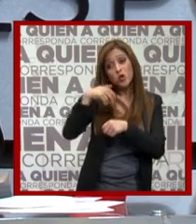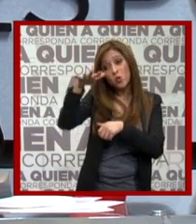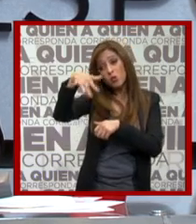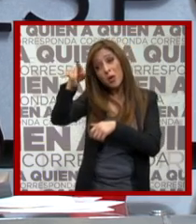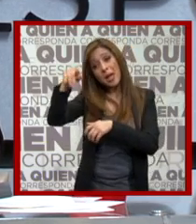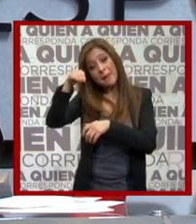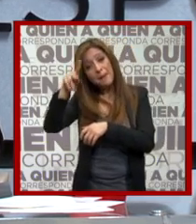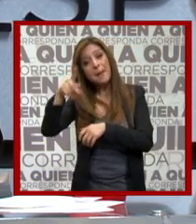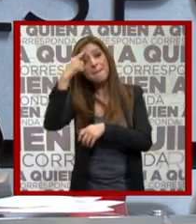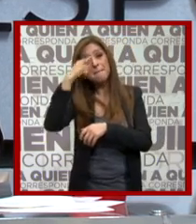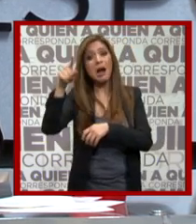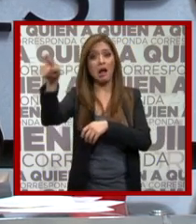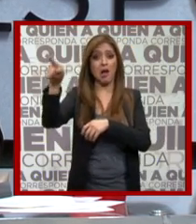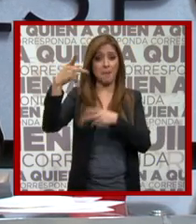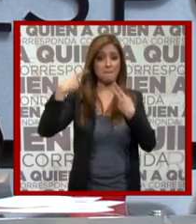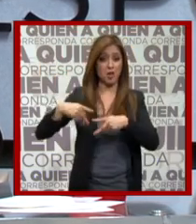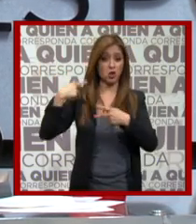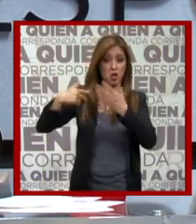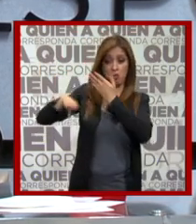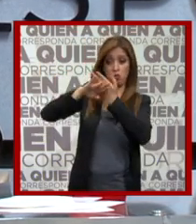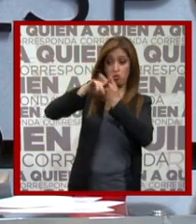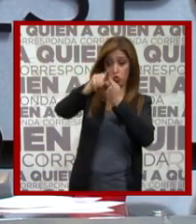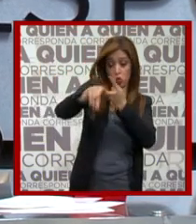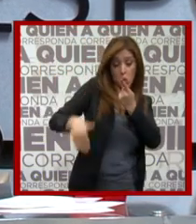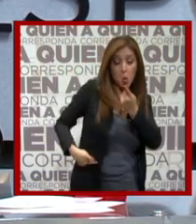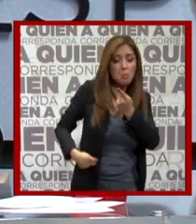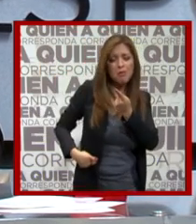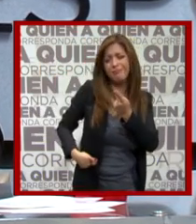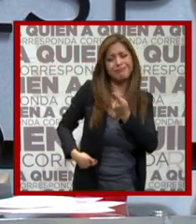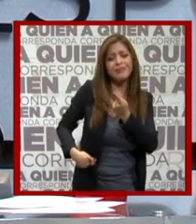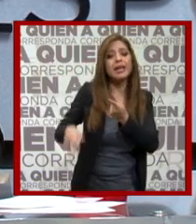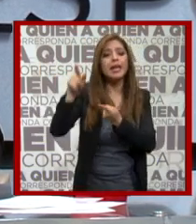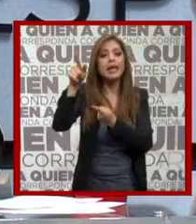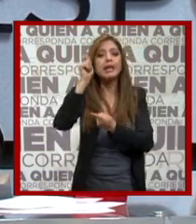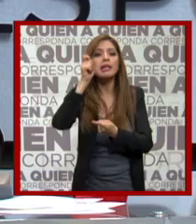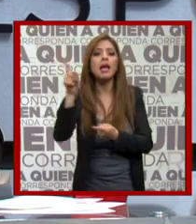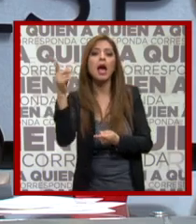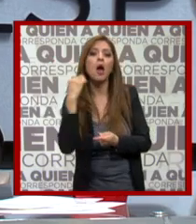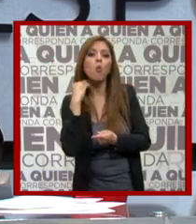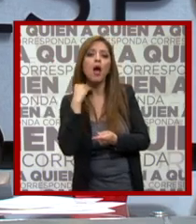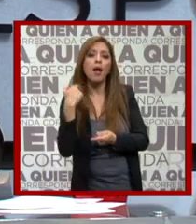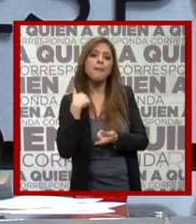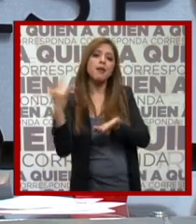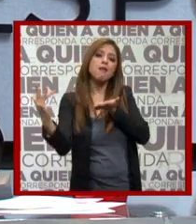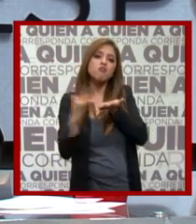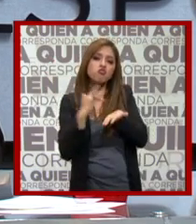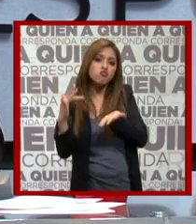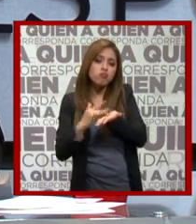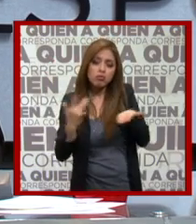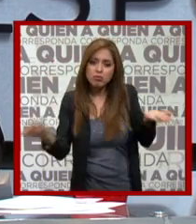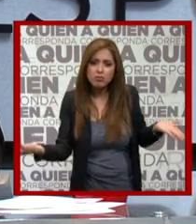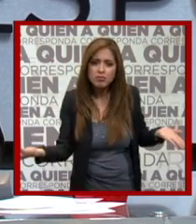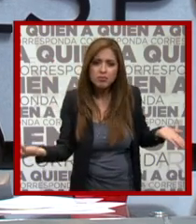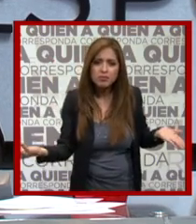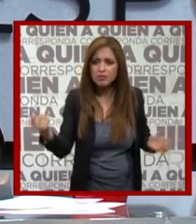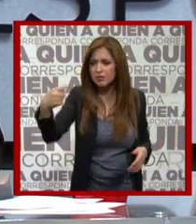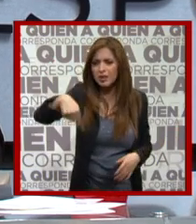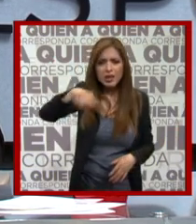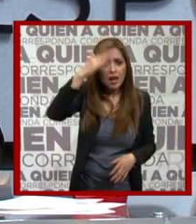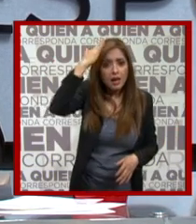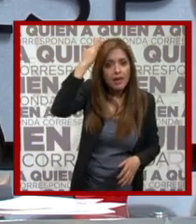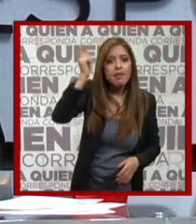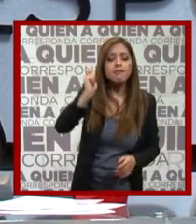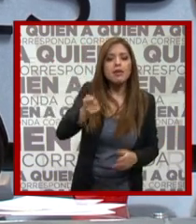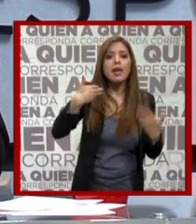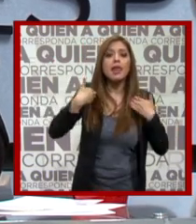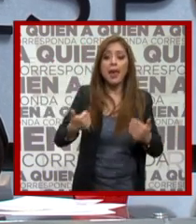usted no va para que el Ministerio Público diga que usted es culpable. Él se convierte en el abogado del pueblo. traducido esto es el abogado del pueblo. Las autoridades deben entender